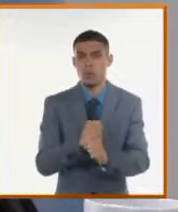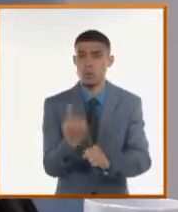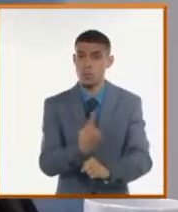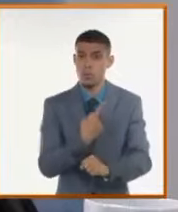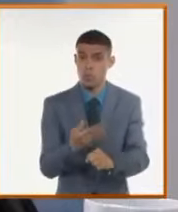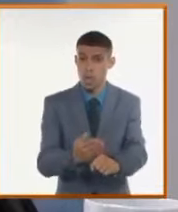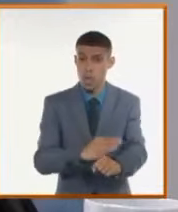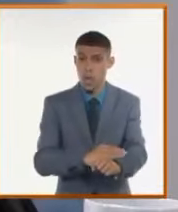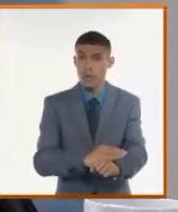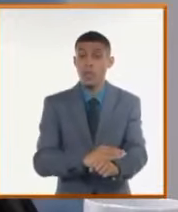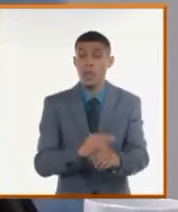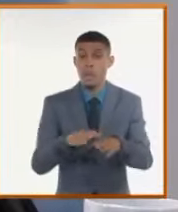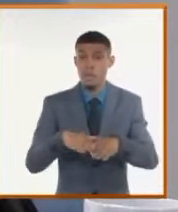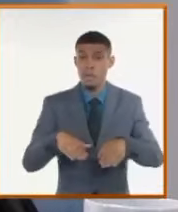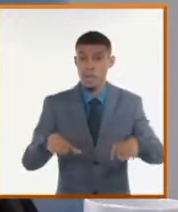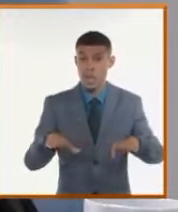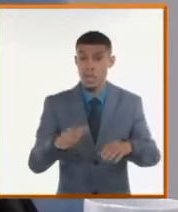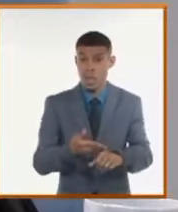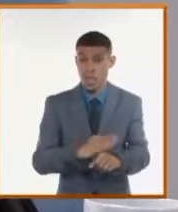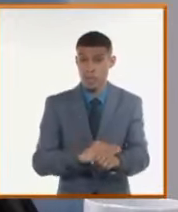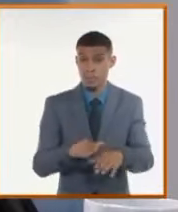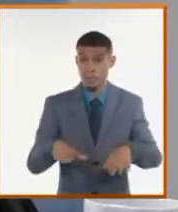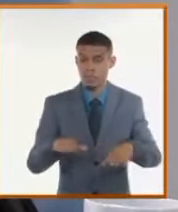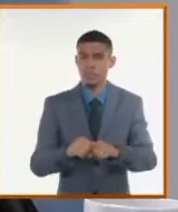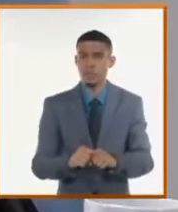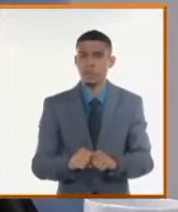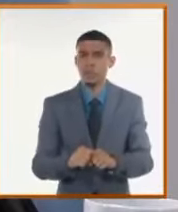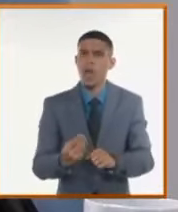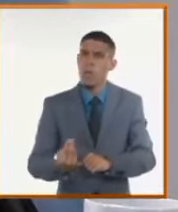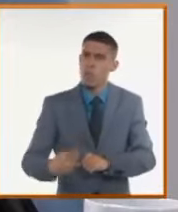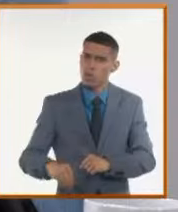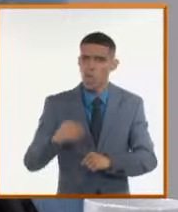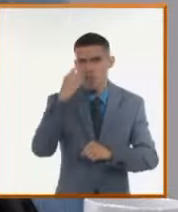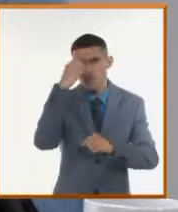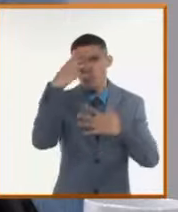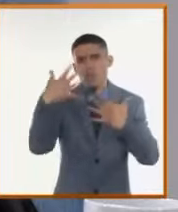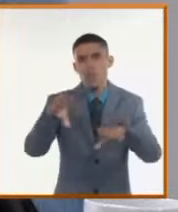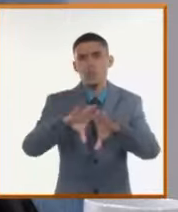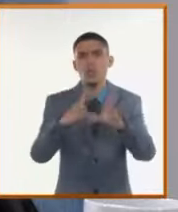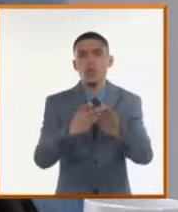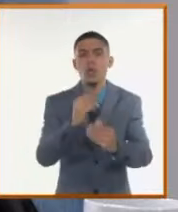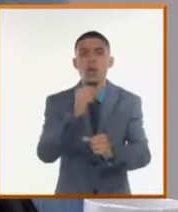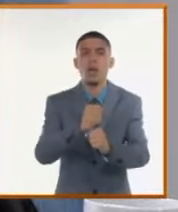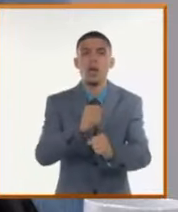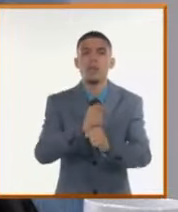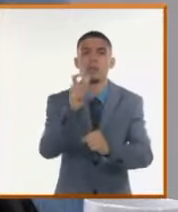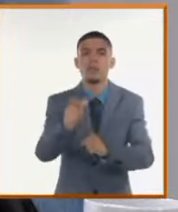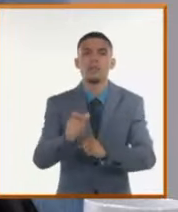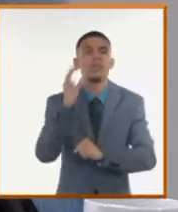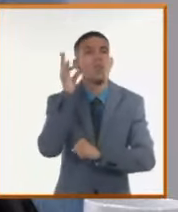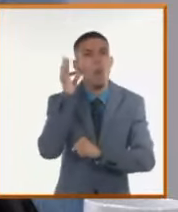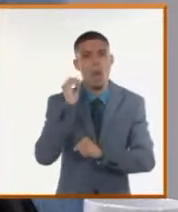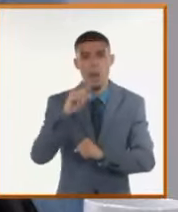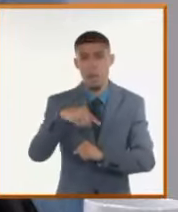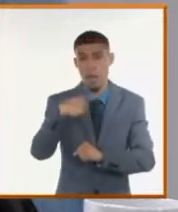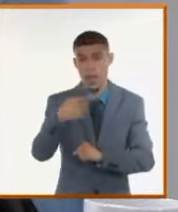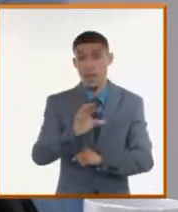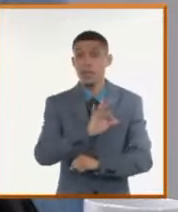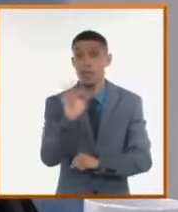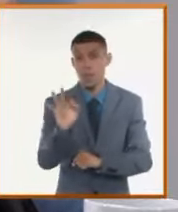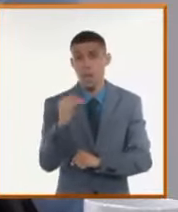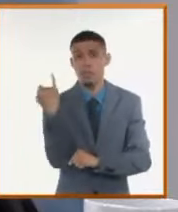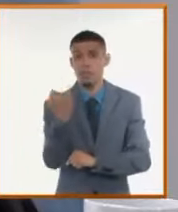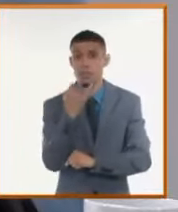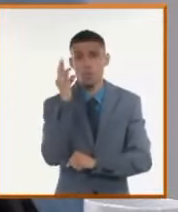antes de culminar la mesa queríamos aprovechar para felicitar a todas las mujeres cubanas esas Marianas que mañana estarán celebrando su